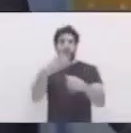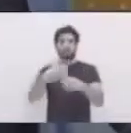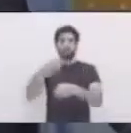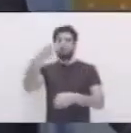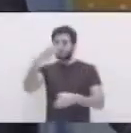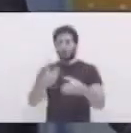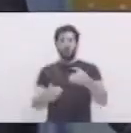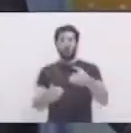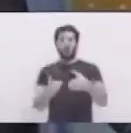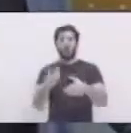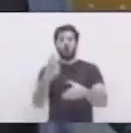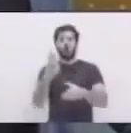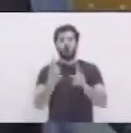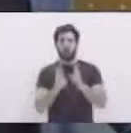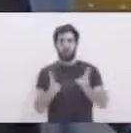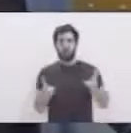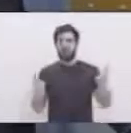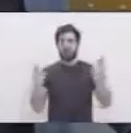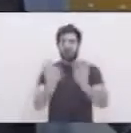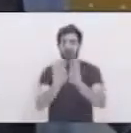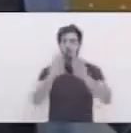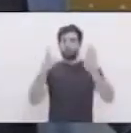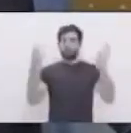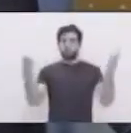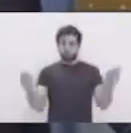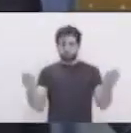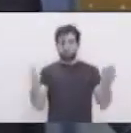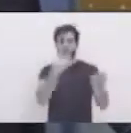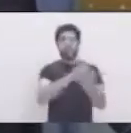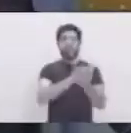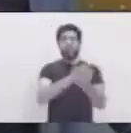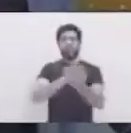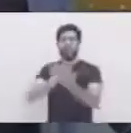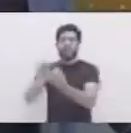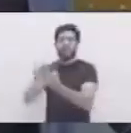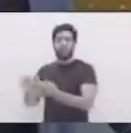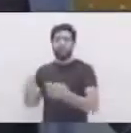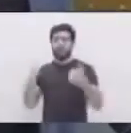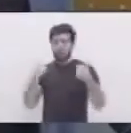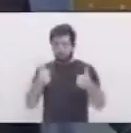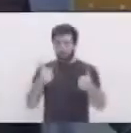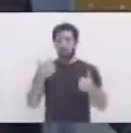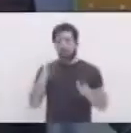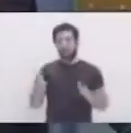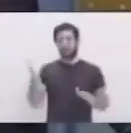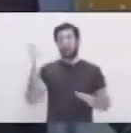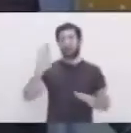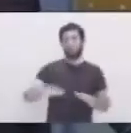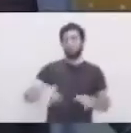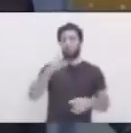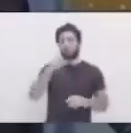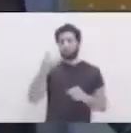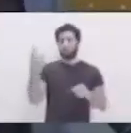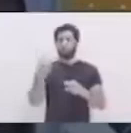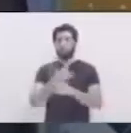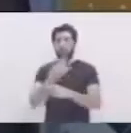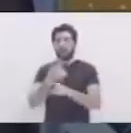de alguna botella que tengan en casa, ¿sí? Lo importante es que la limpien bien, porque recuerden que es protección, ¿de